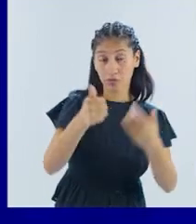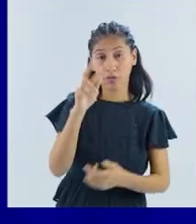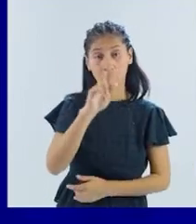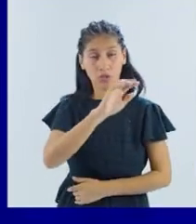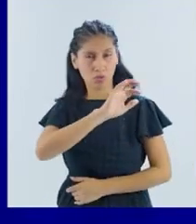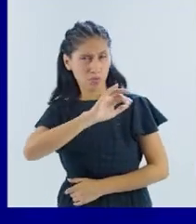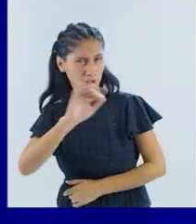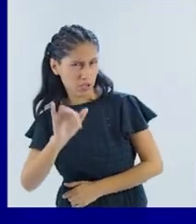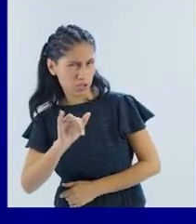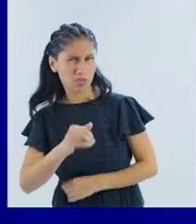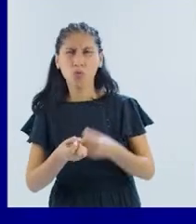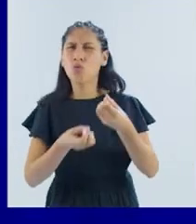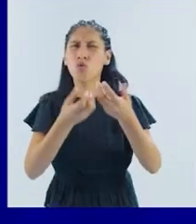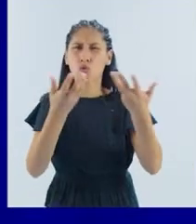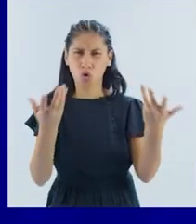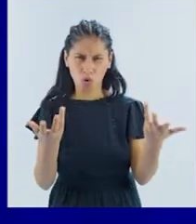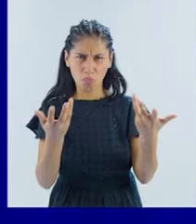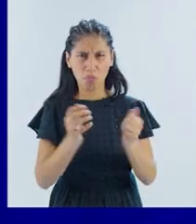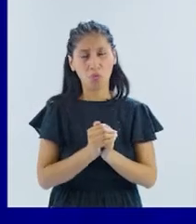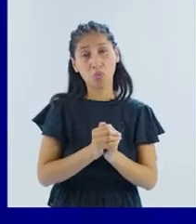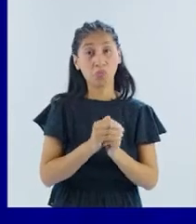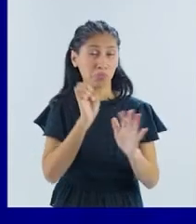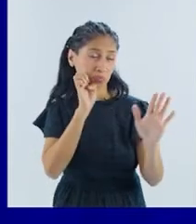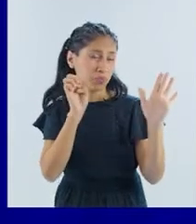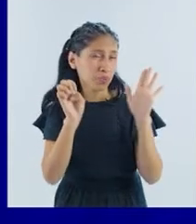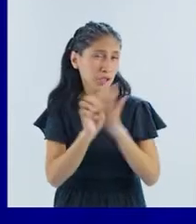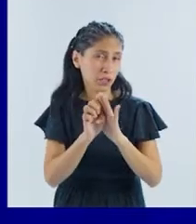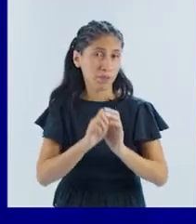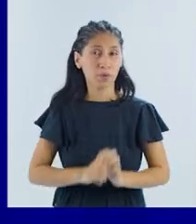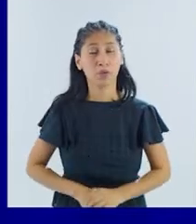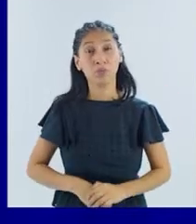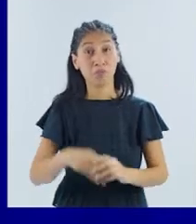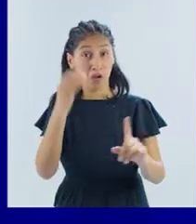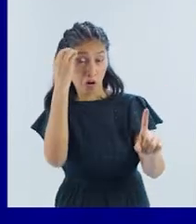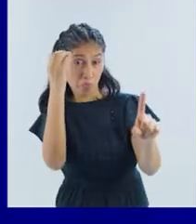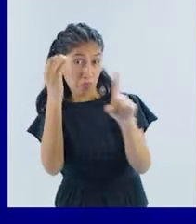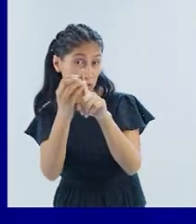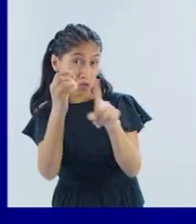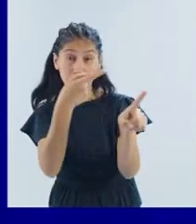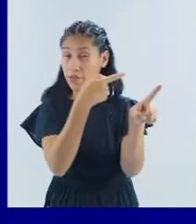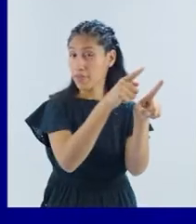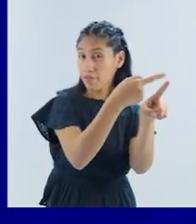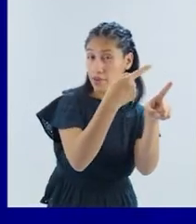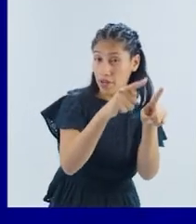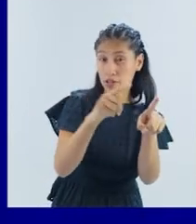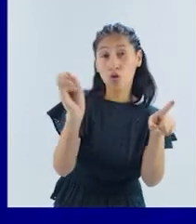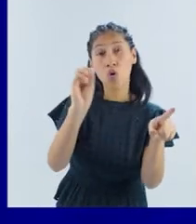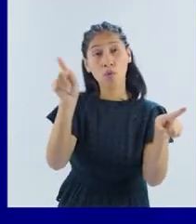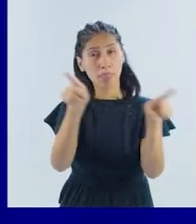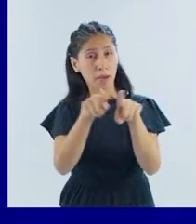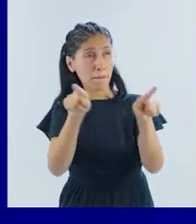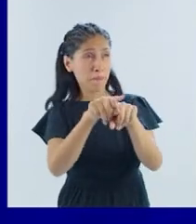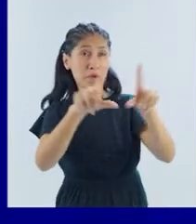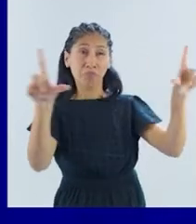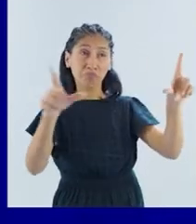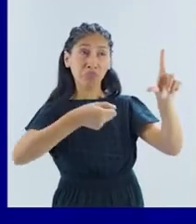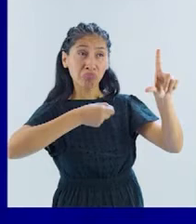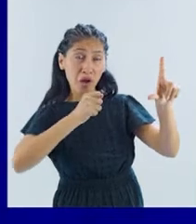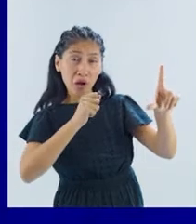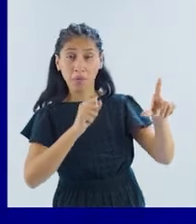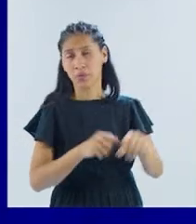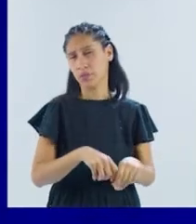sostiene. Estos pueden llevarse a cabo en foros de opinión, por ejemplo, o en la televisión como parte de una campaña política,